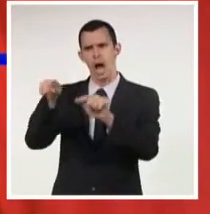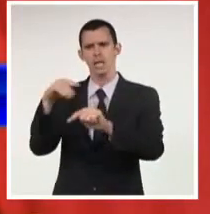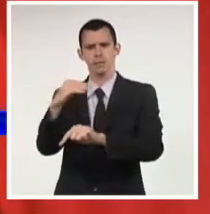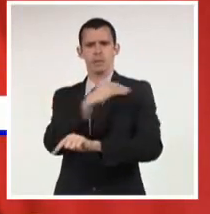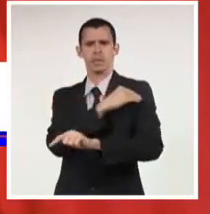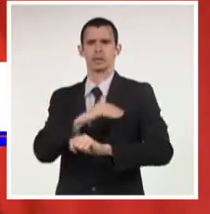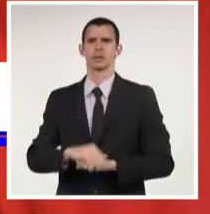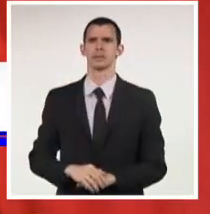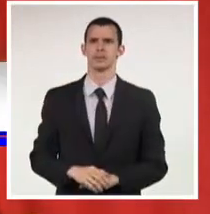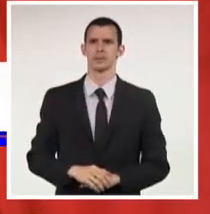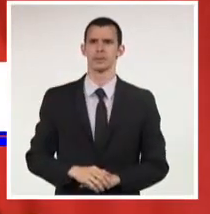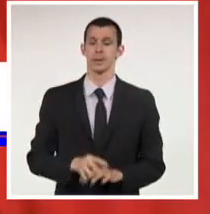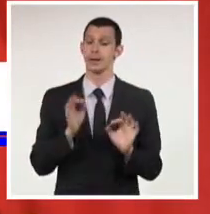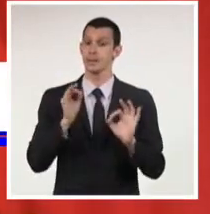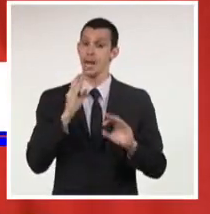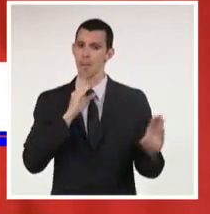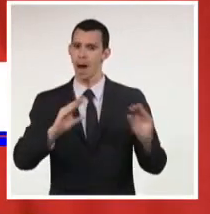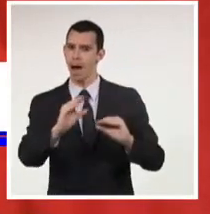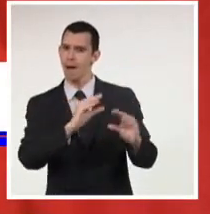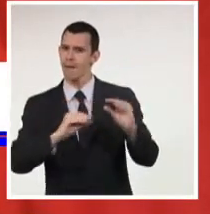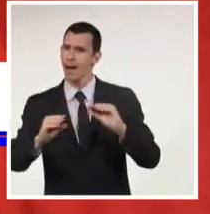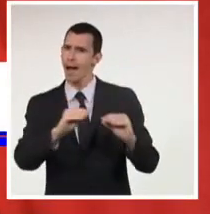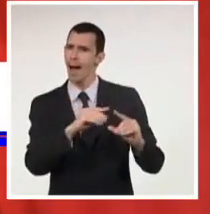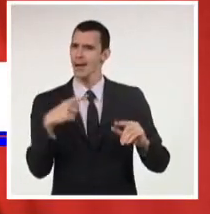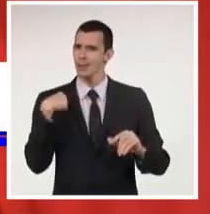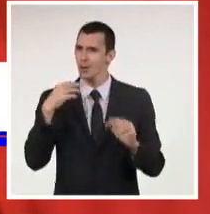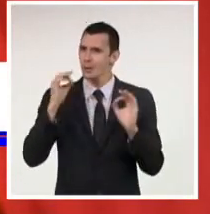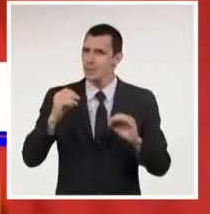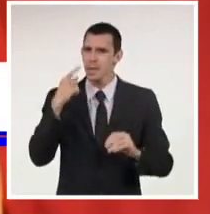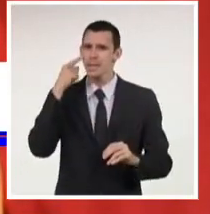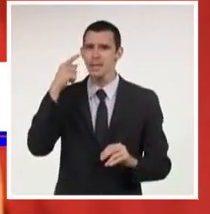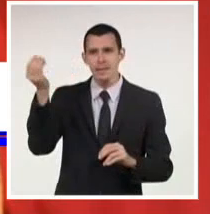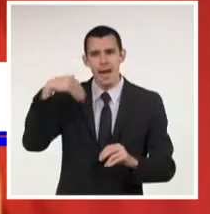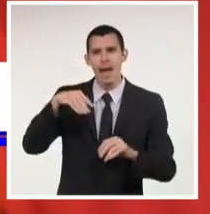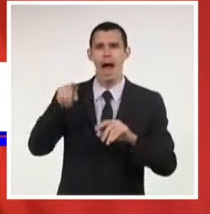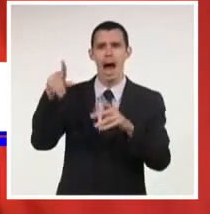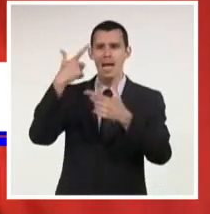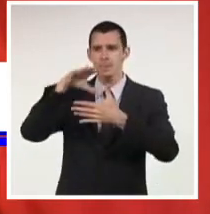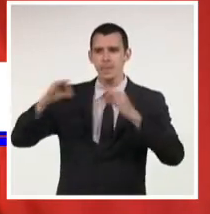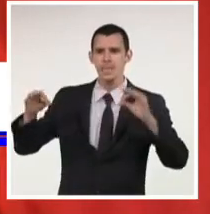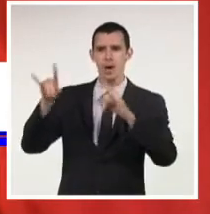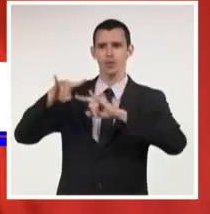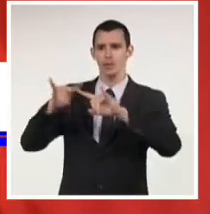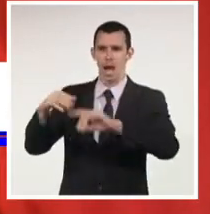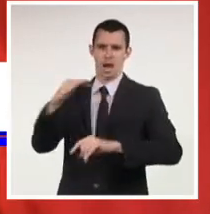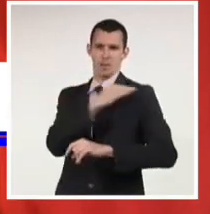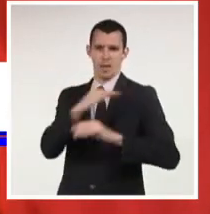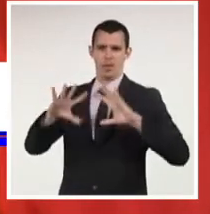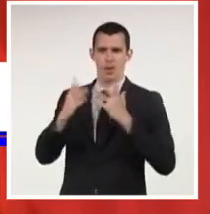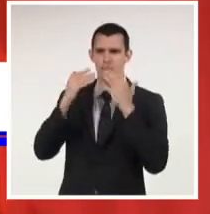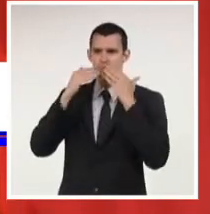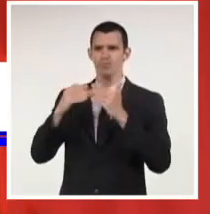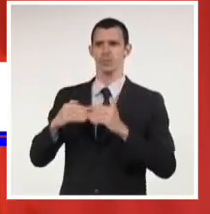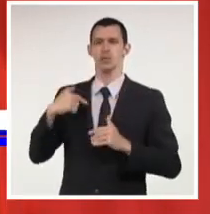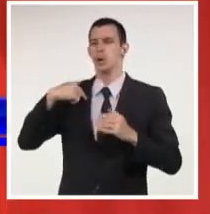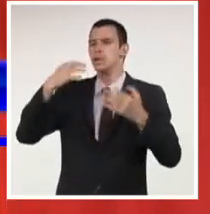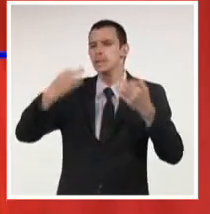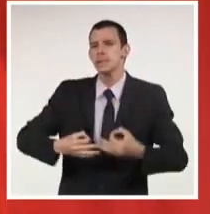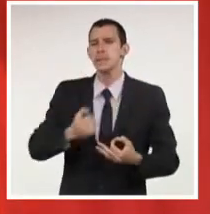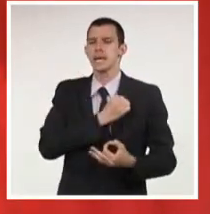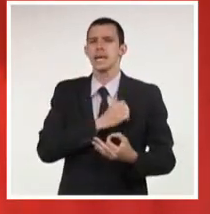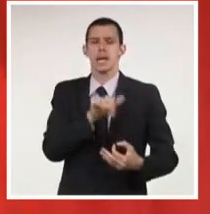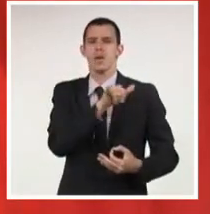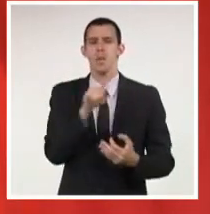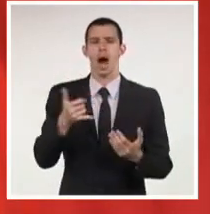Escuela Interarmas de la FARC, general Antonio Maceo. Y yo, cuando escuché de la carrera que yo siempre había querido estudiar, que era